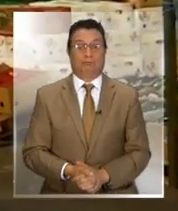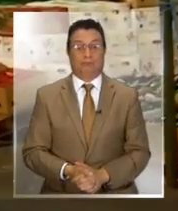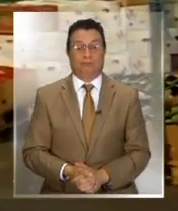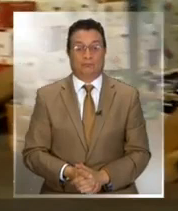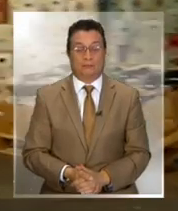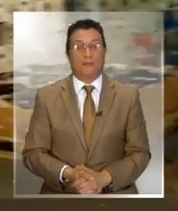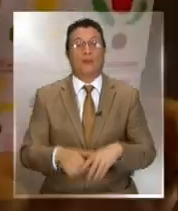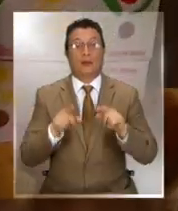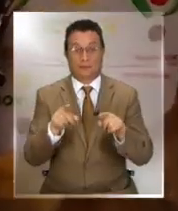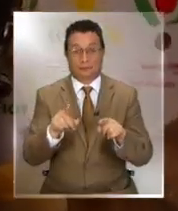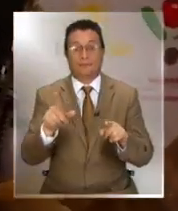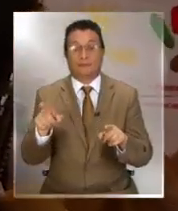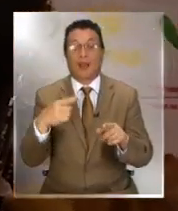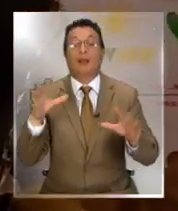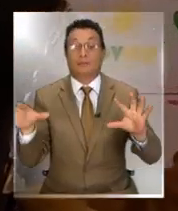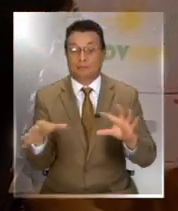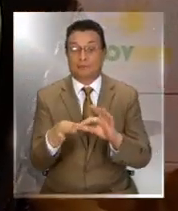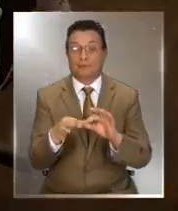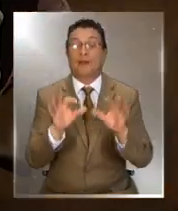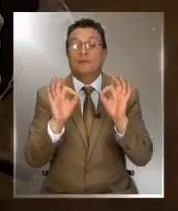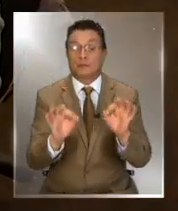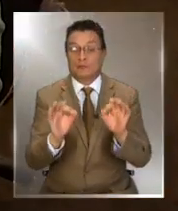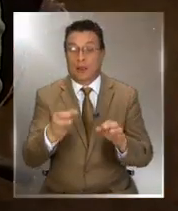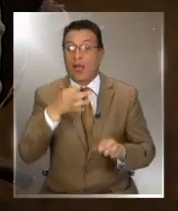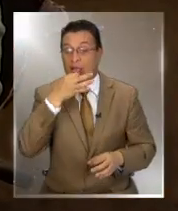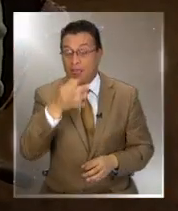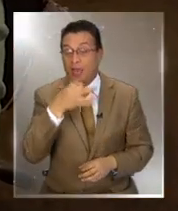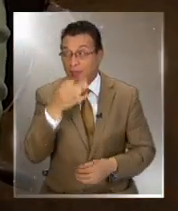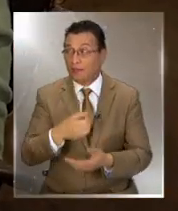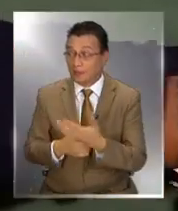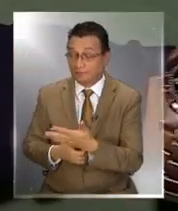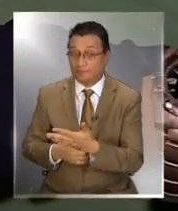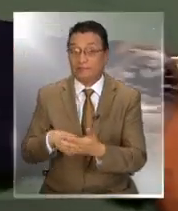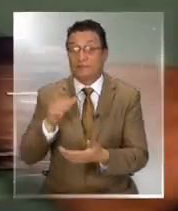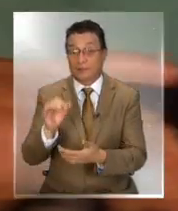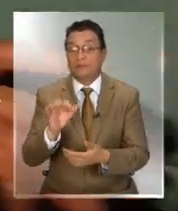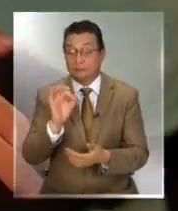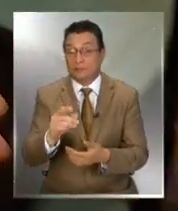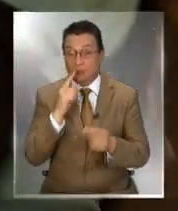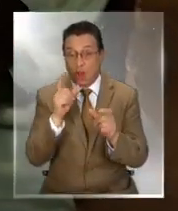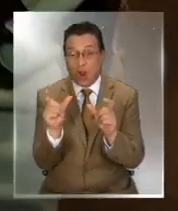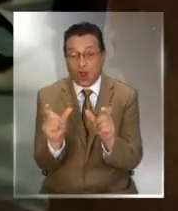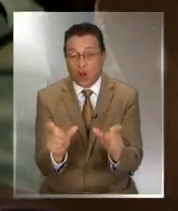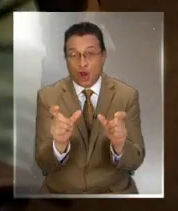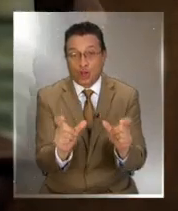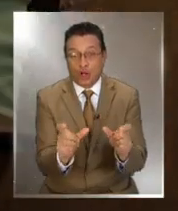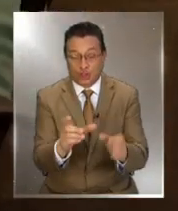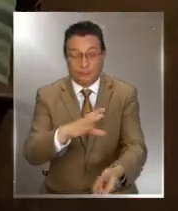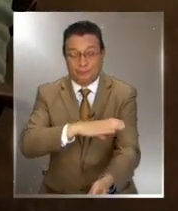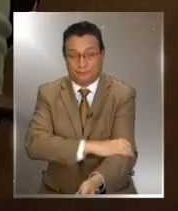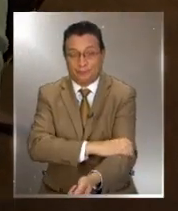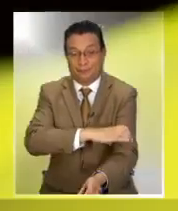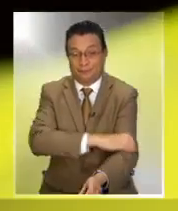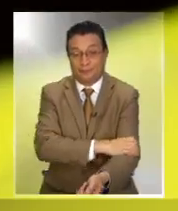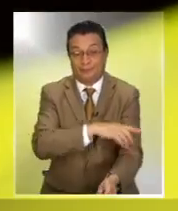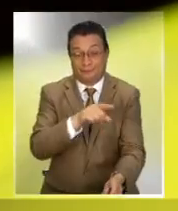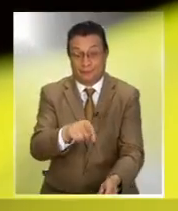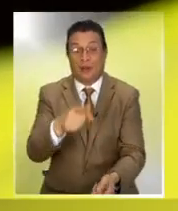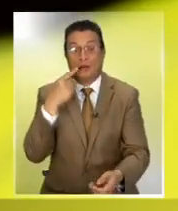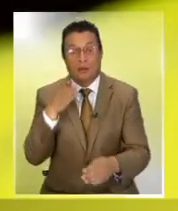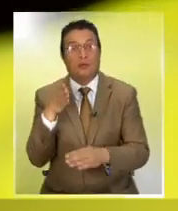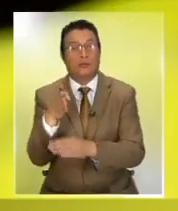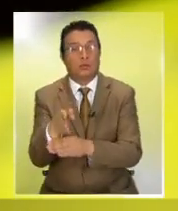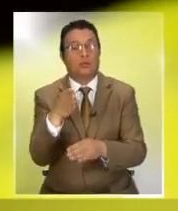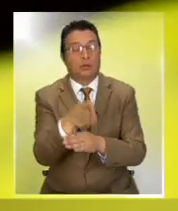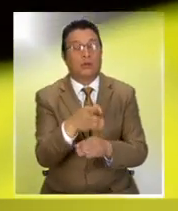Leandro, algo tiene que ver con la lógica que contaba Juan Marcos. Viene sagradamente a controlar a sus pacientes, como él los llama. Su transitar sin